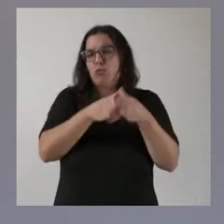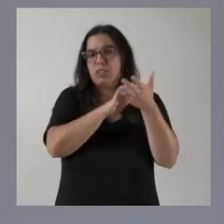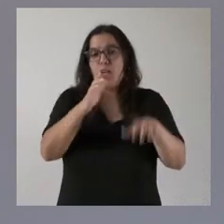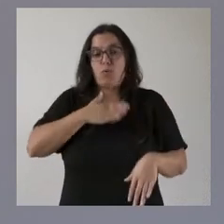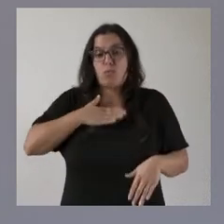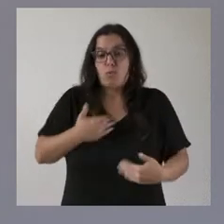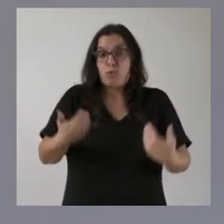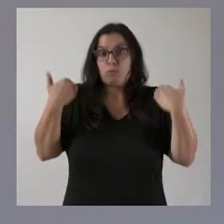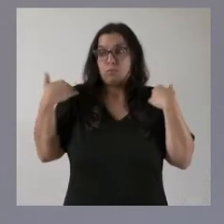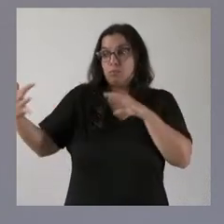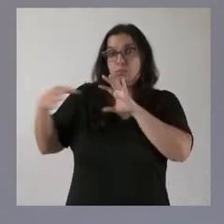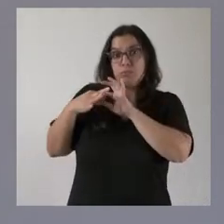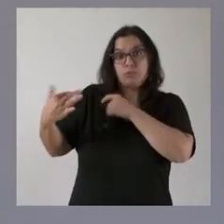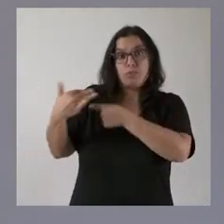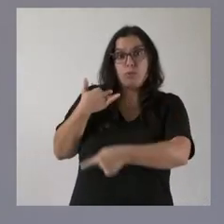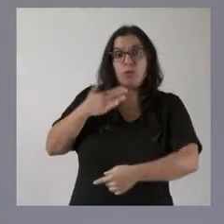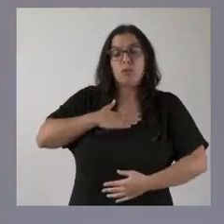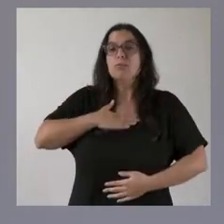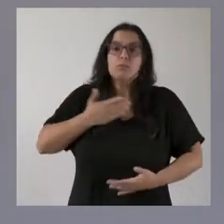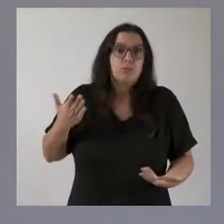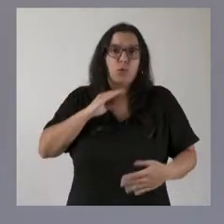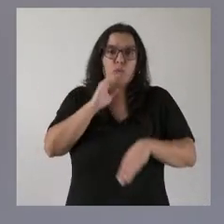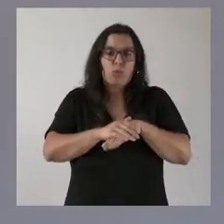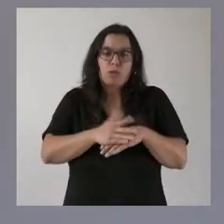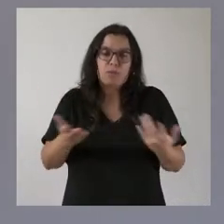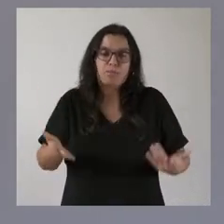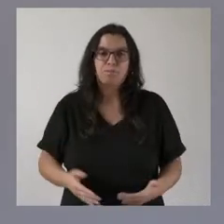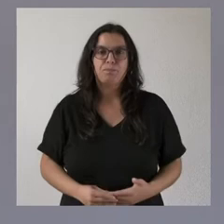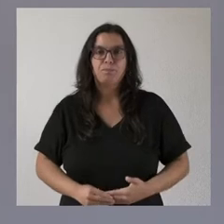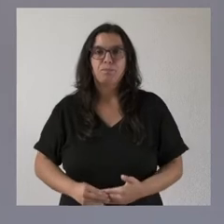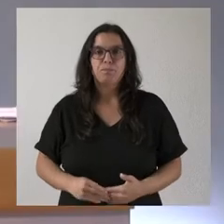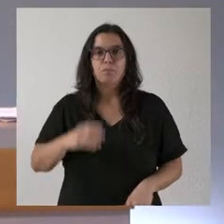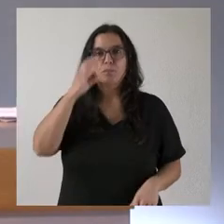ámbito de las competencias que nos puedan corresponder pues la cumpliremos